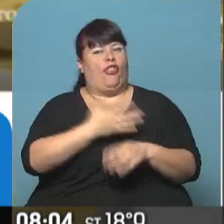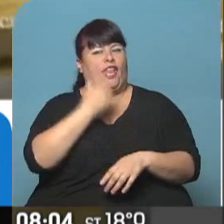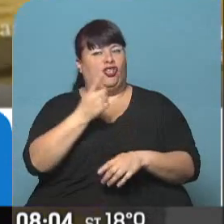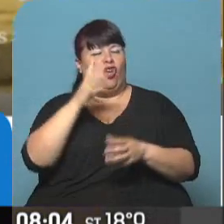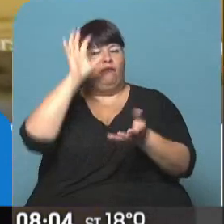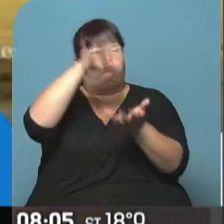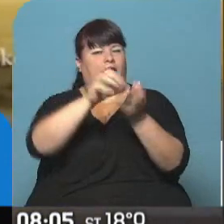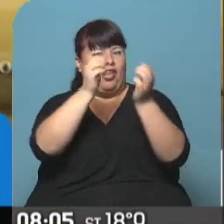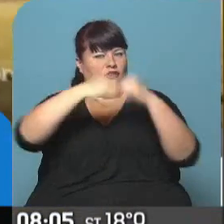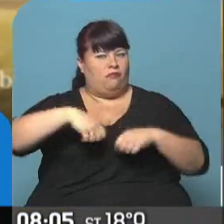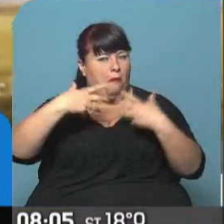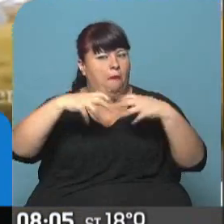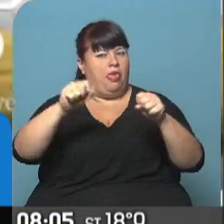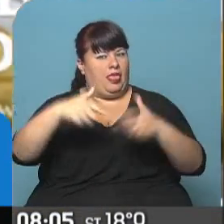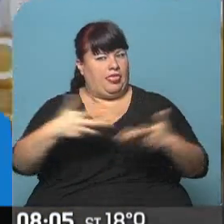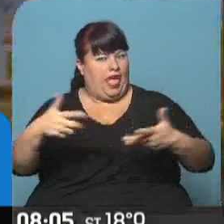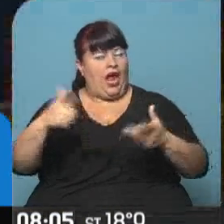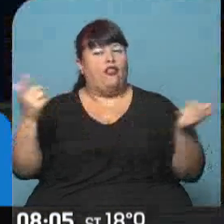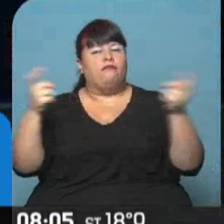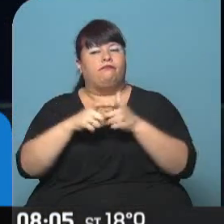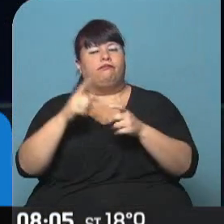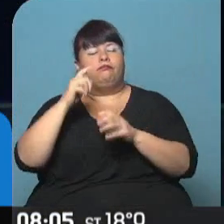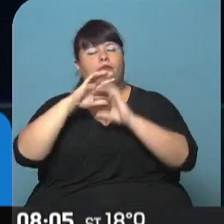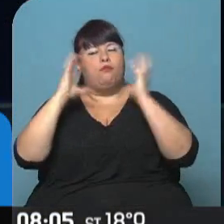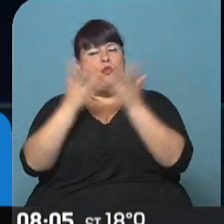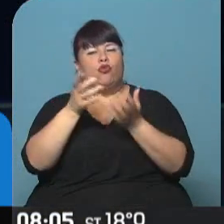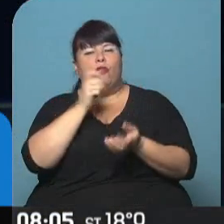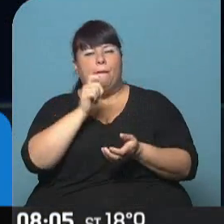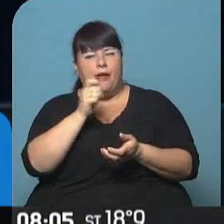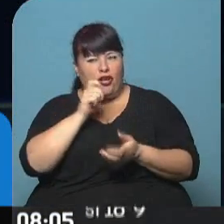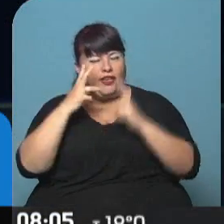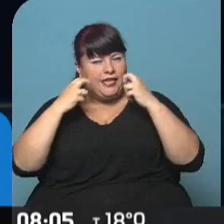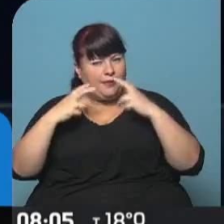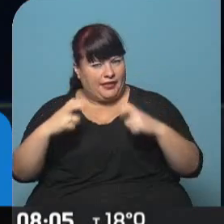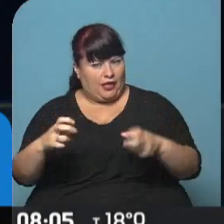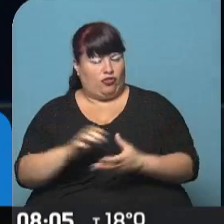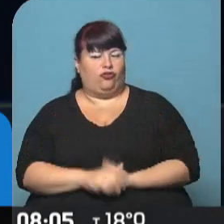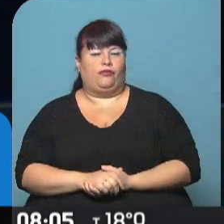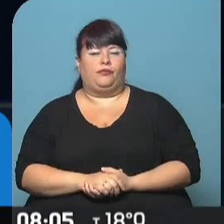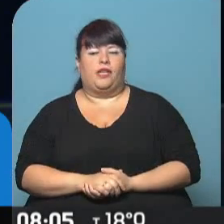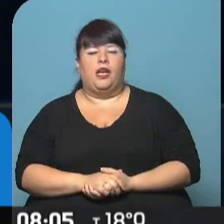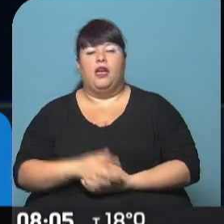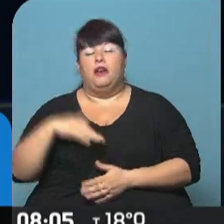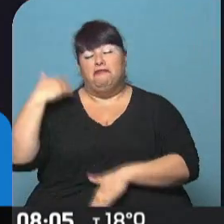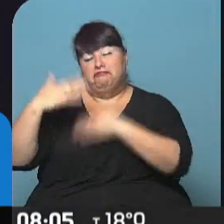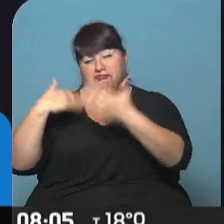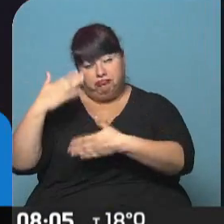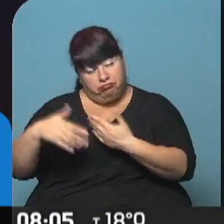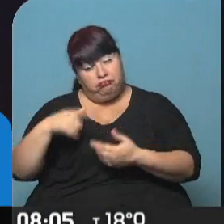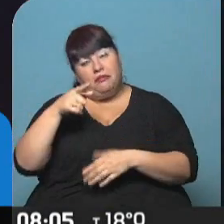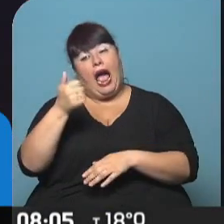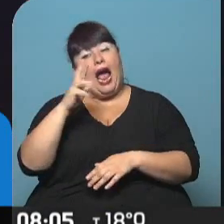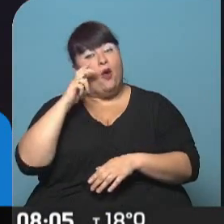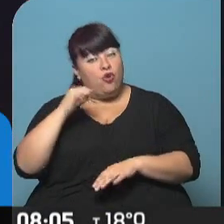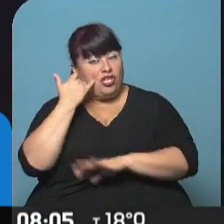de entidades offshore descubiertas ahora por el Consorcio Internacional de Periodistas de Investigación. Años después, cuando